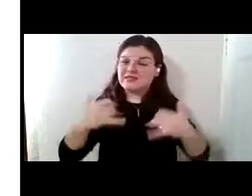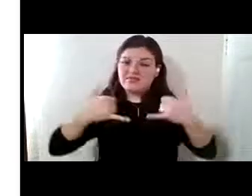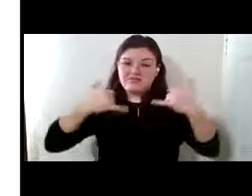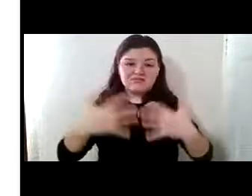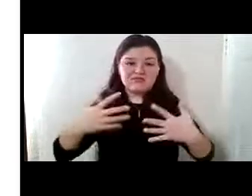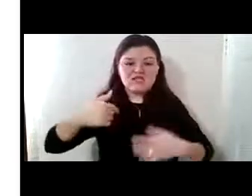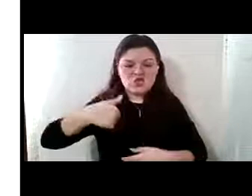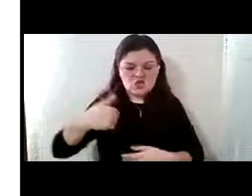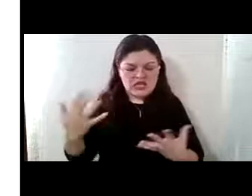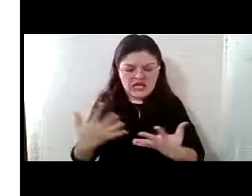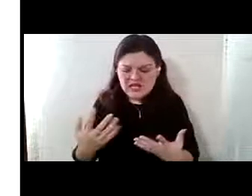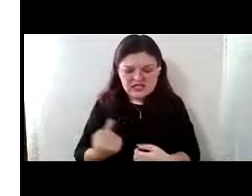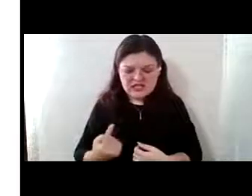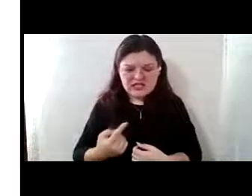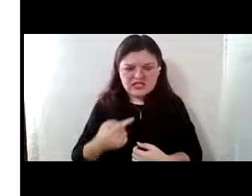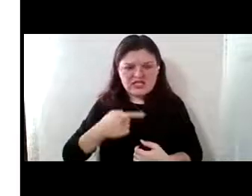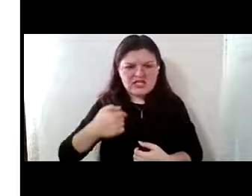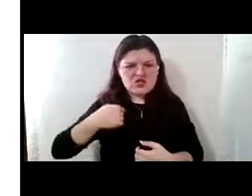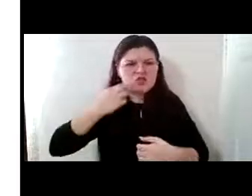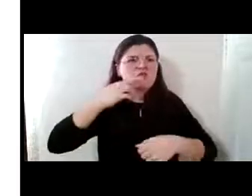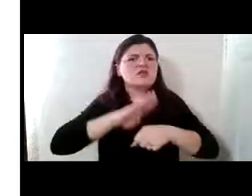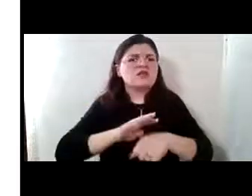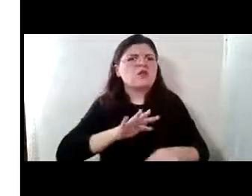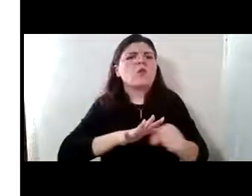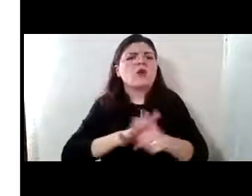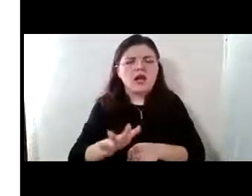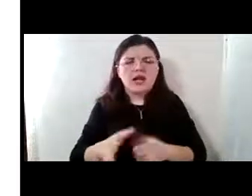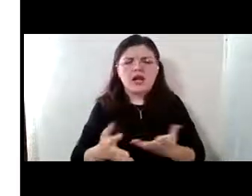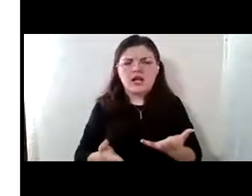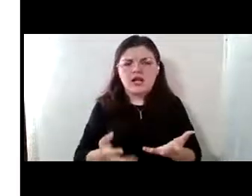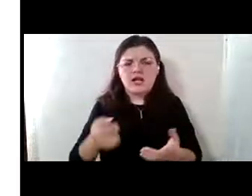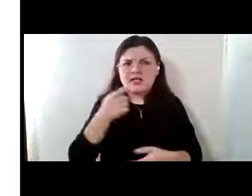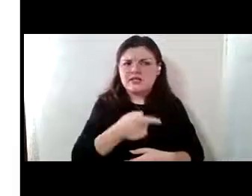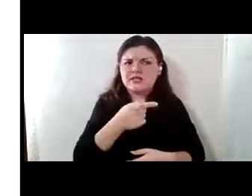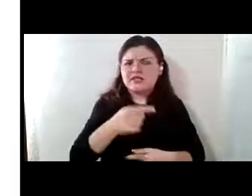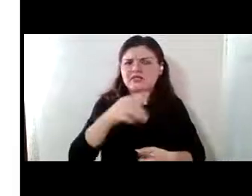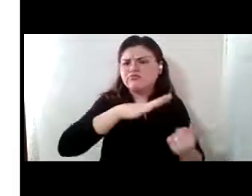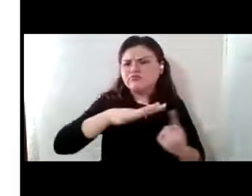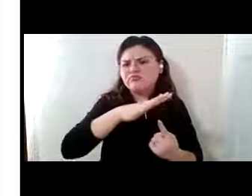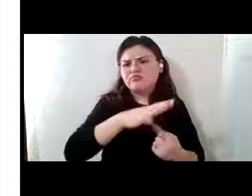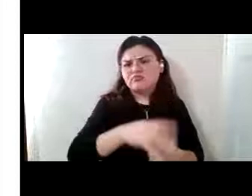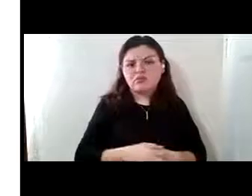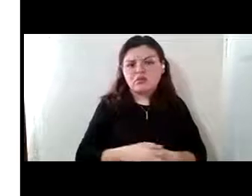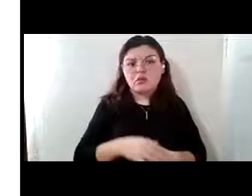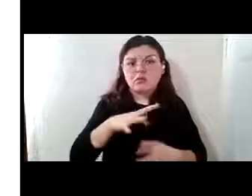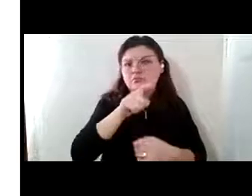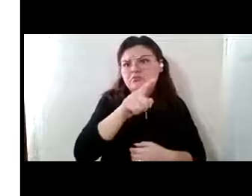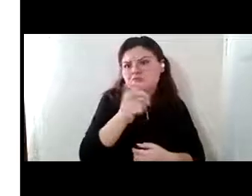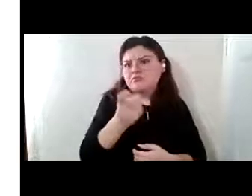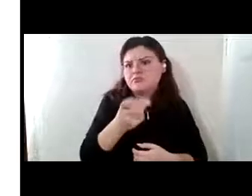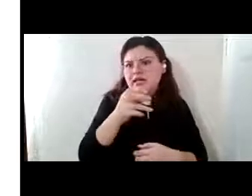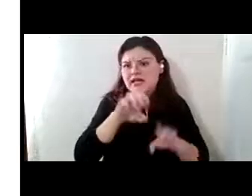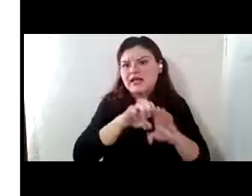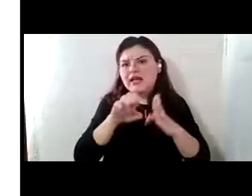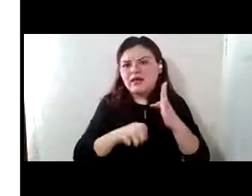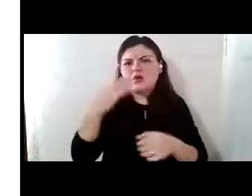es mi responsabilidad ante la situación? Entonces, un ejemplo de ello pudiera ser esto. Ahorita están en este